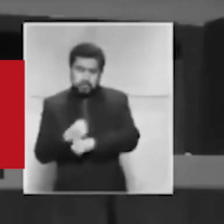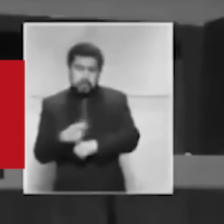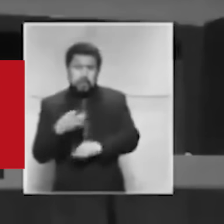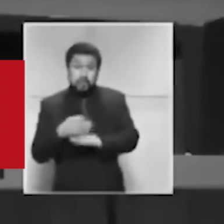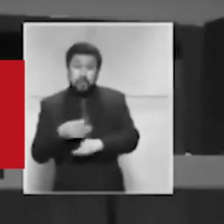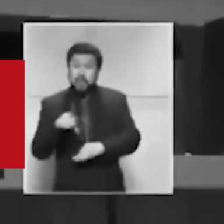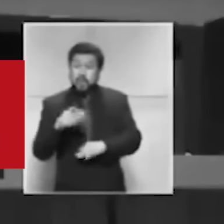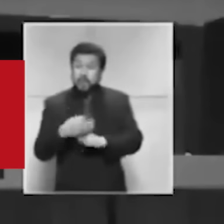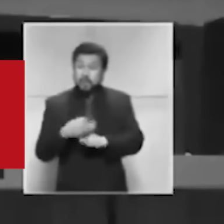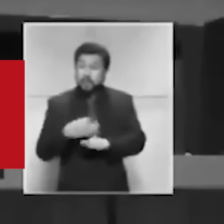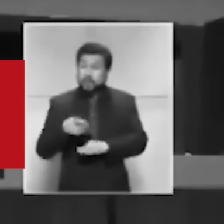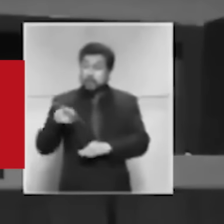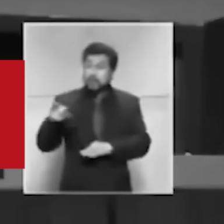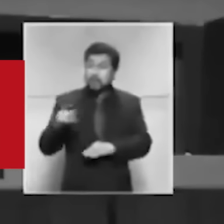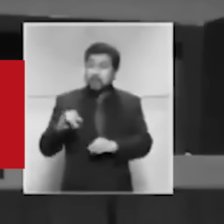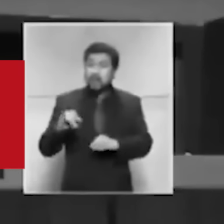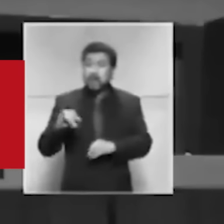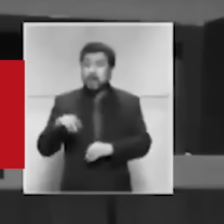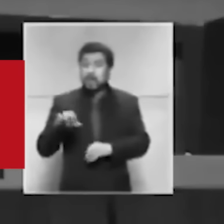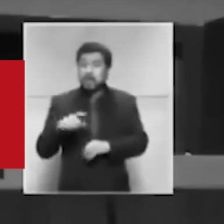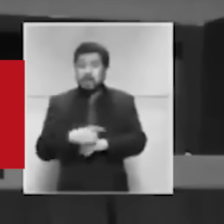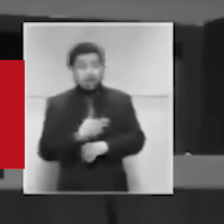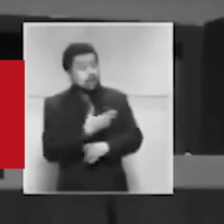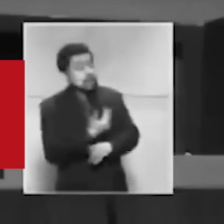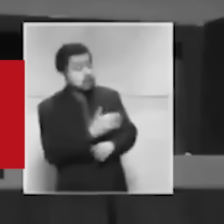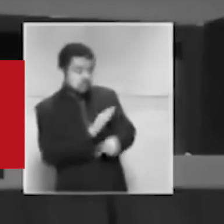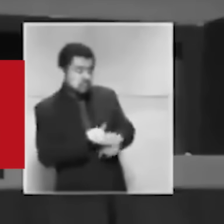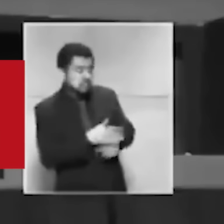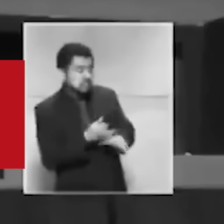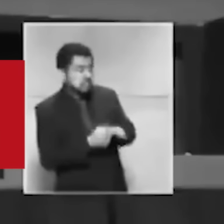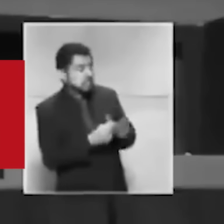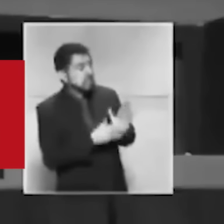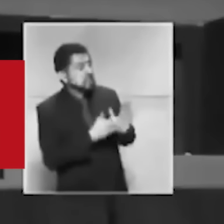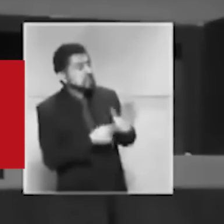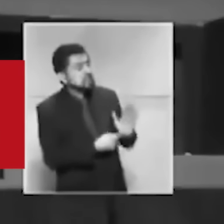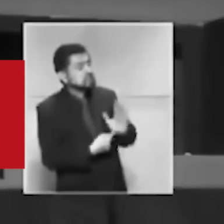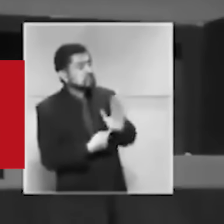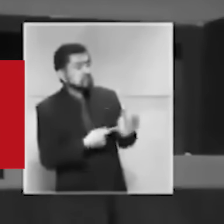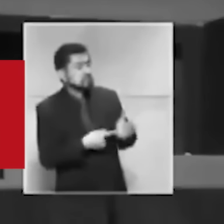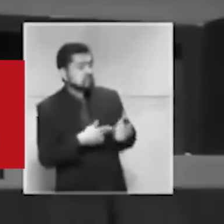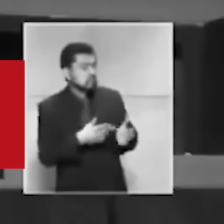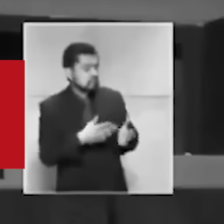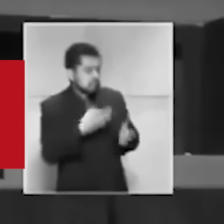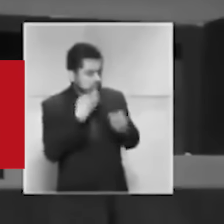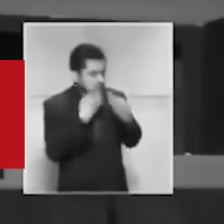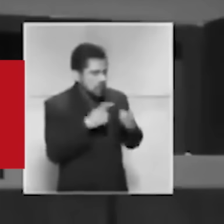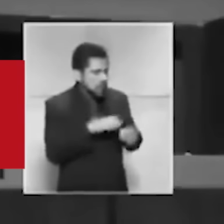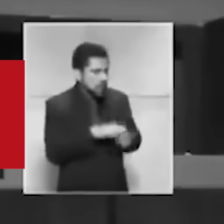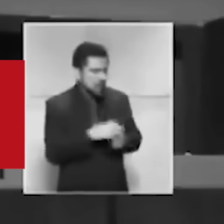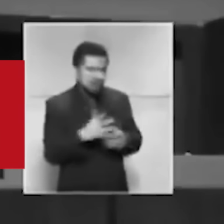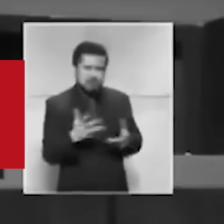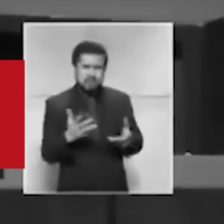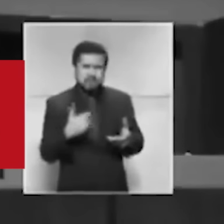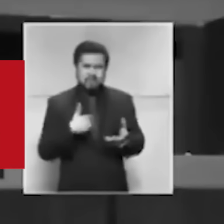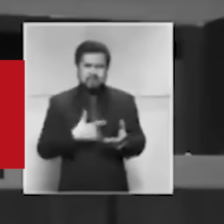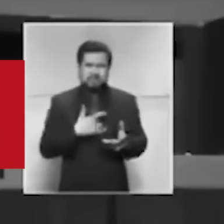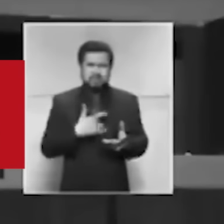una argumentación sólida a quien denuncia, pues establece un estándar muy alto